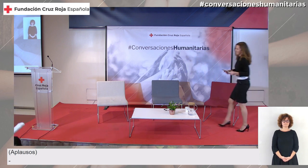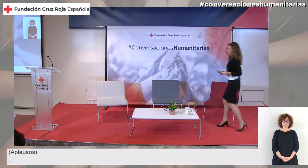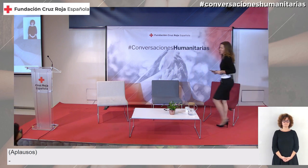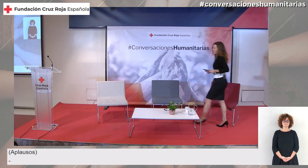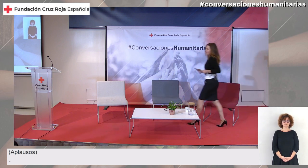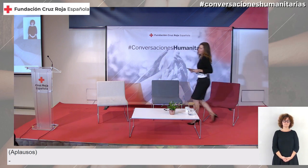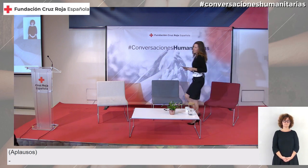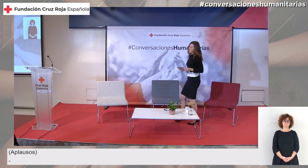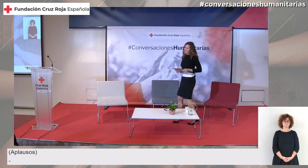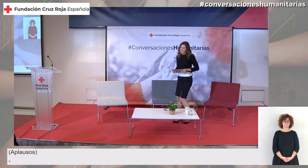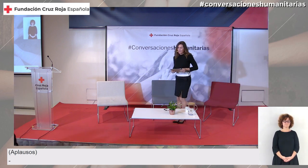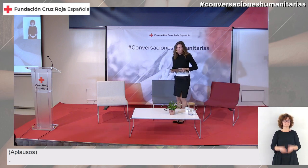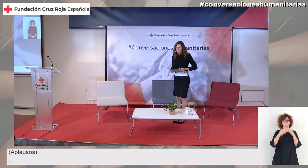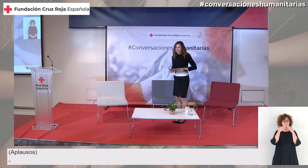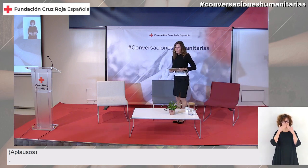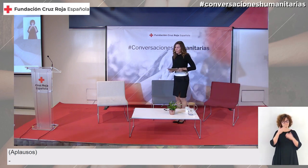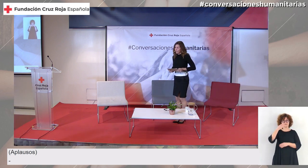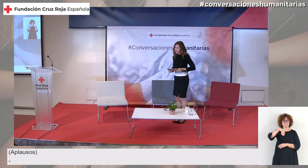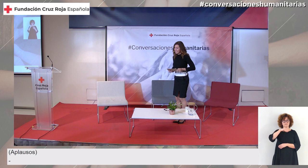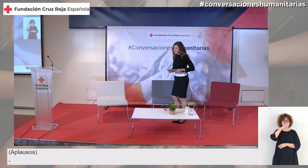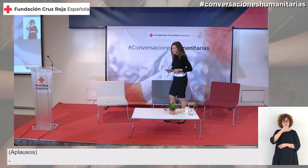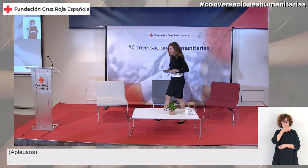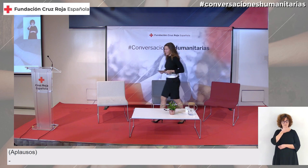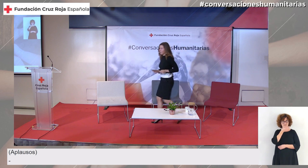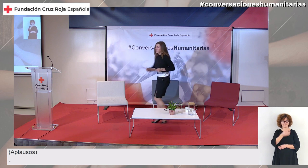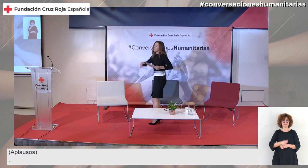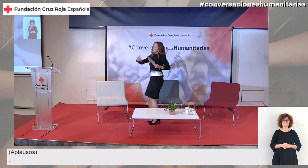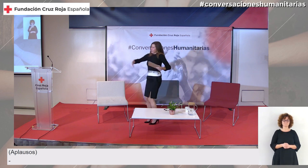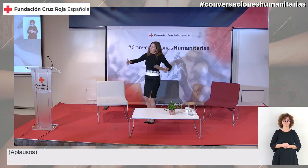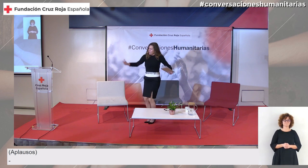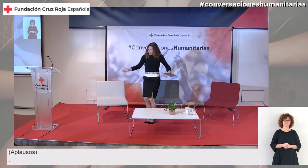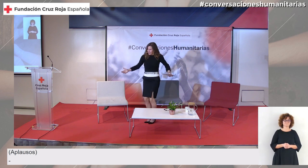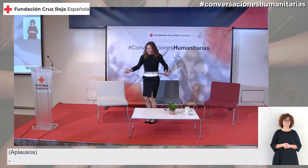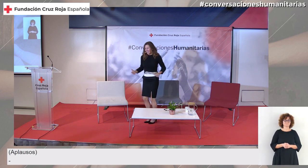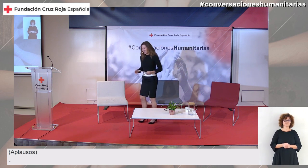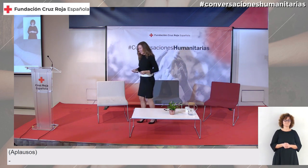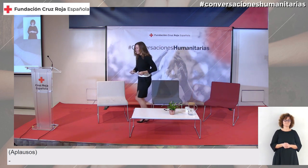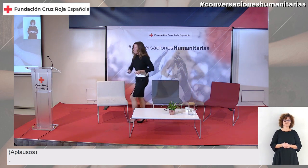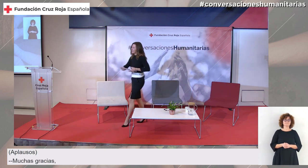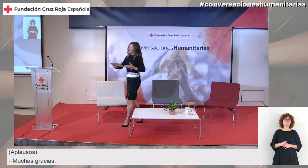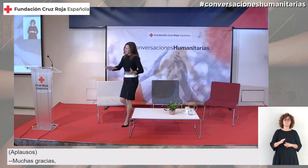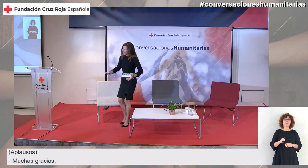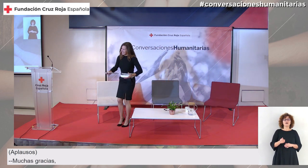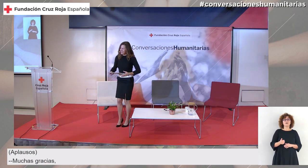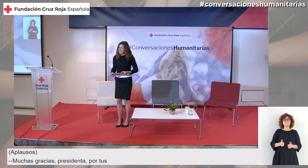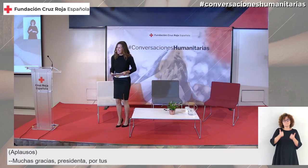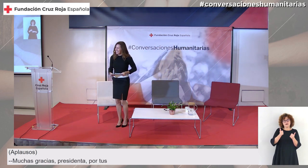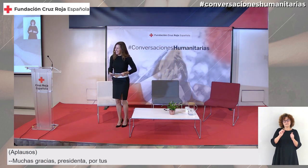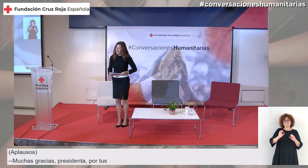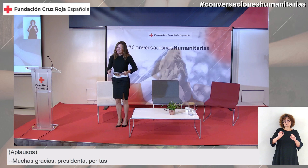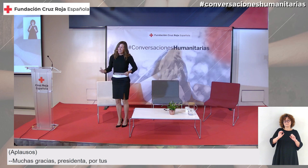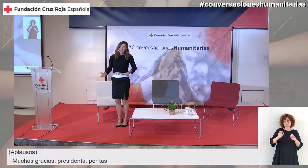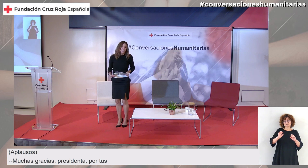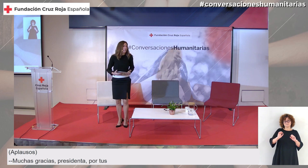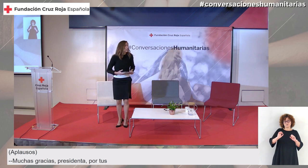gracias Pues muchas gracias presidenta por tus palabras por los agradecimientos para hacer una entrada un poco más oficial Aunque la presidenta